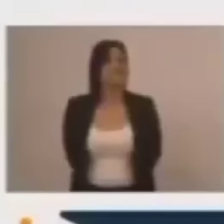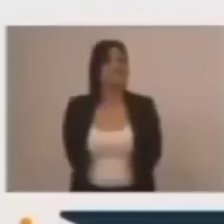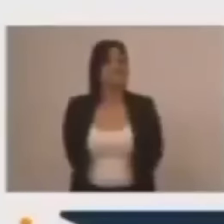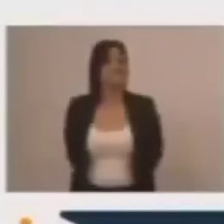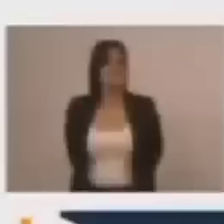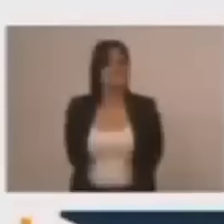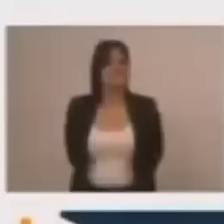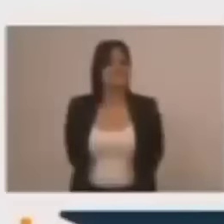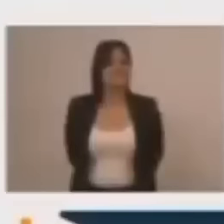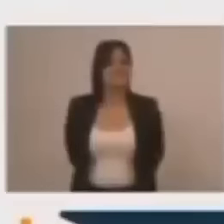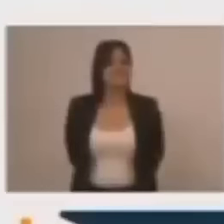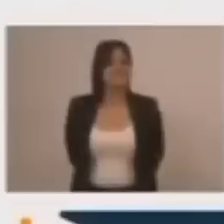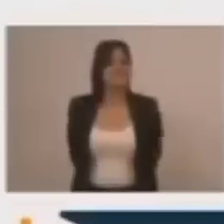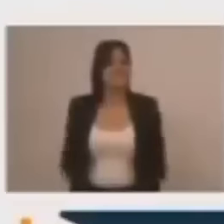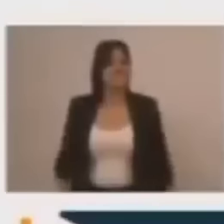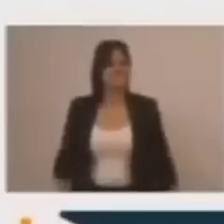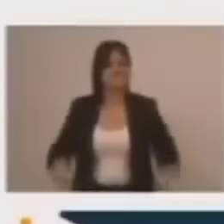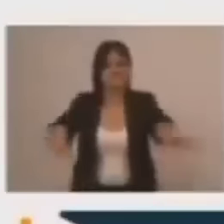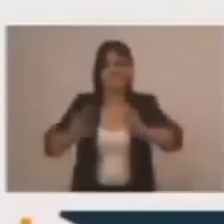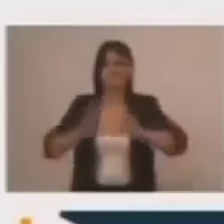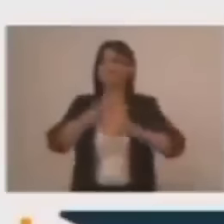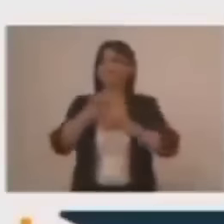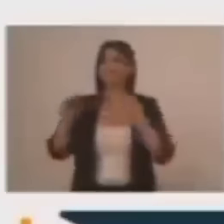señores, yo les voy a decir una cosa a ustedes.